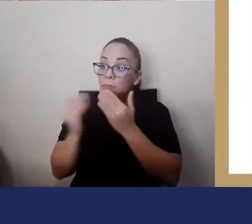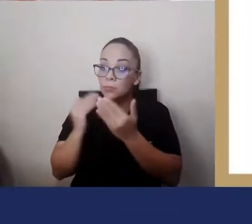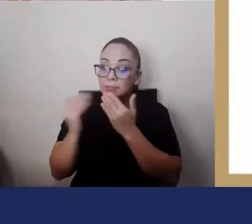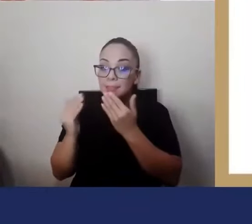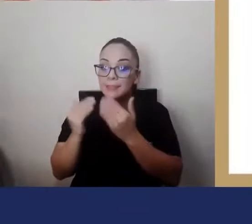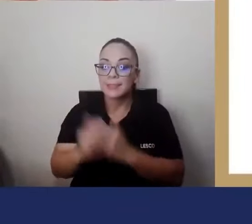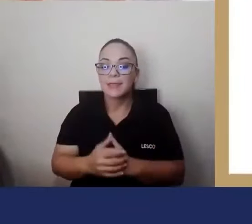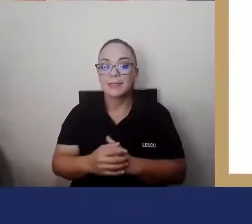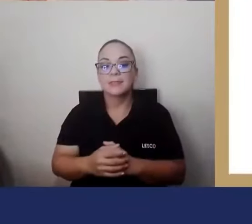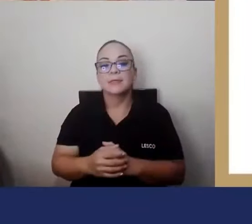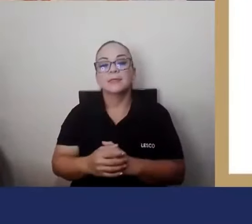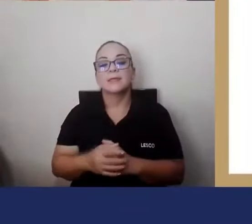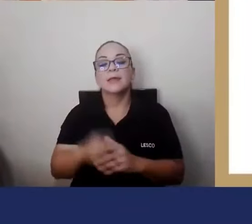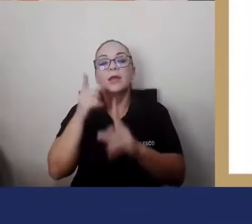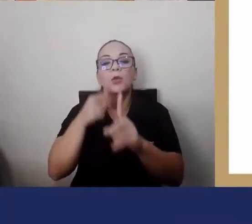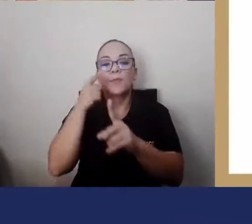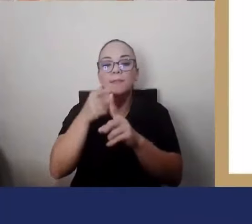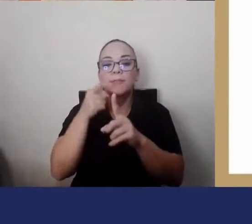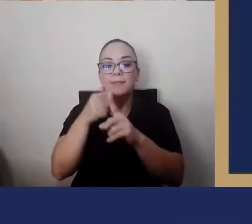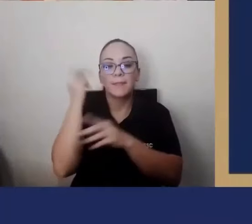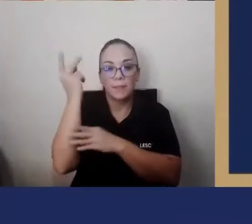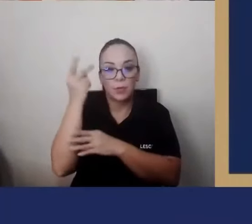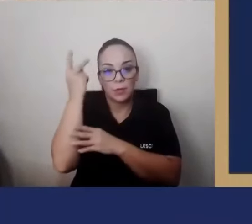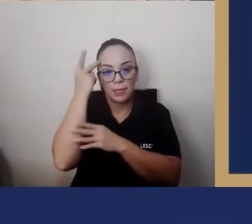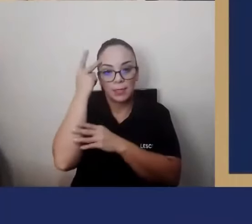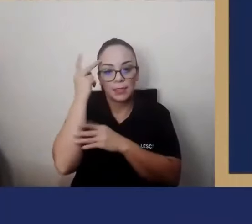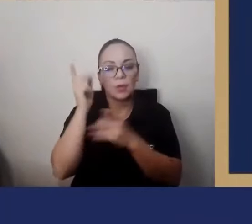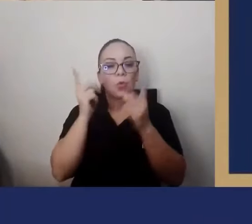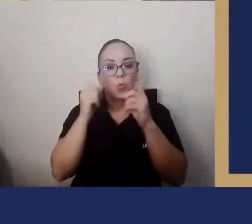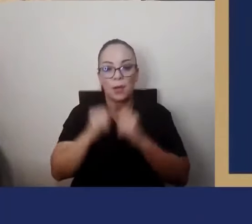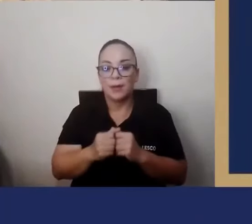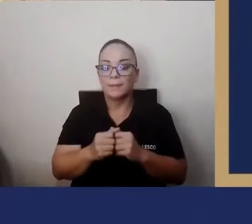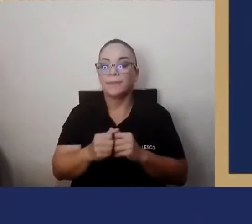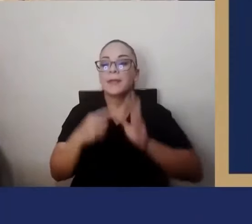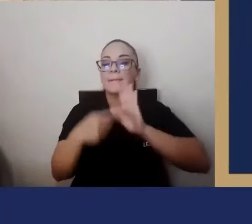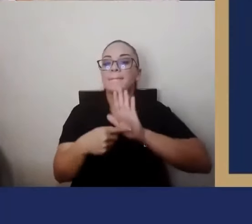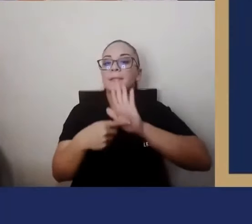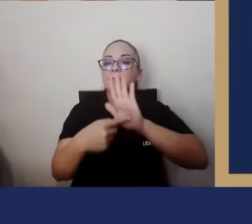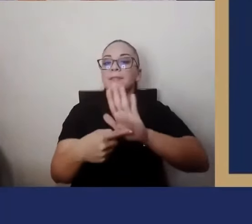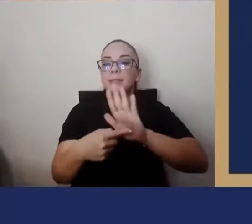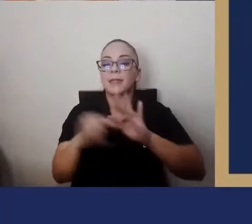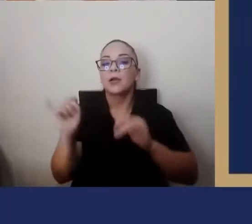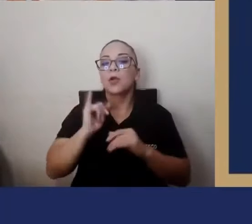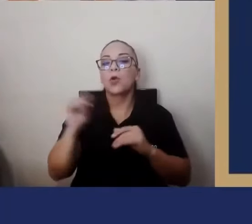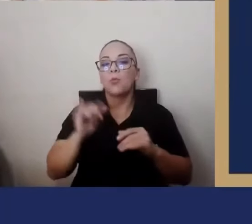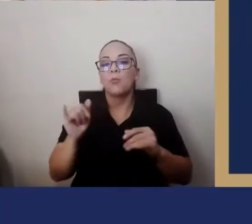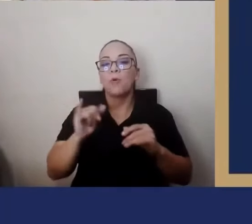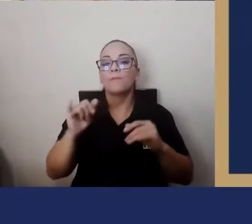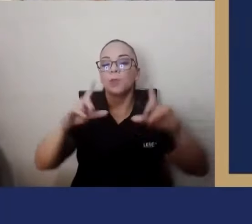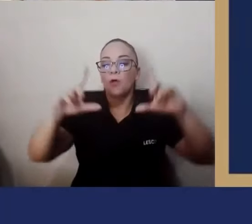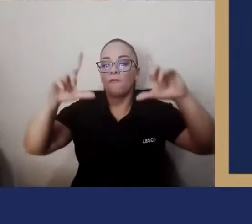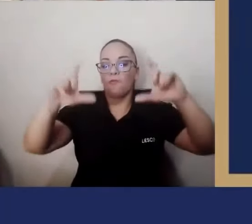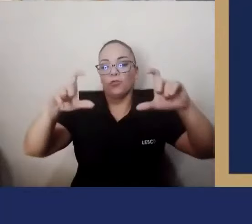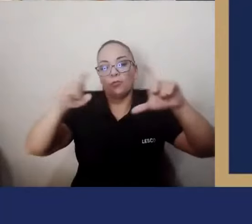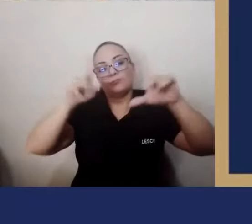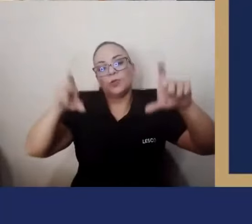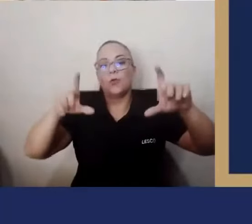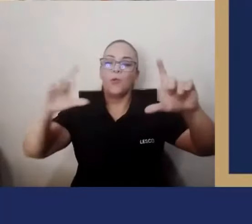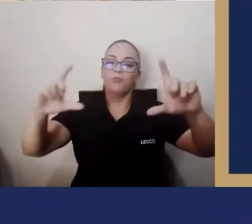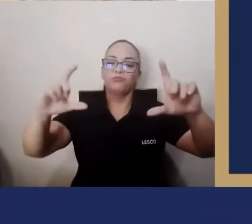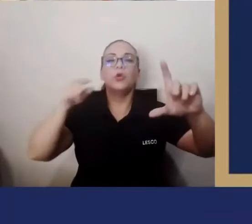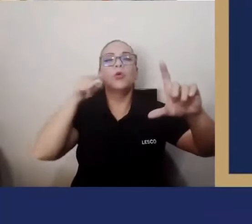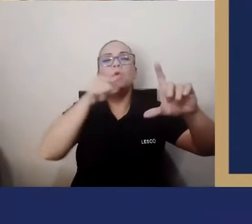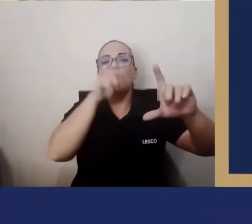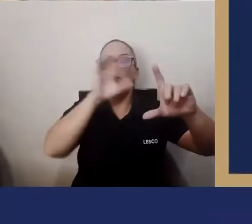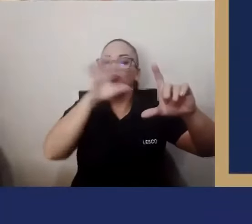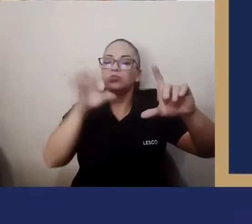El objetivo de una política es presentar la fotografía final de hacia dónde vamos.